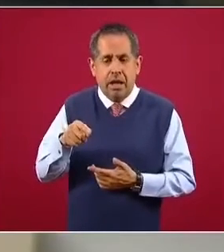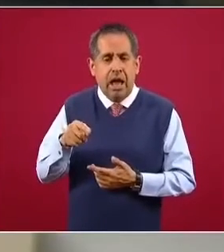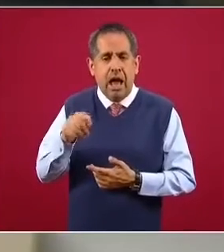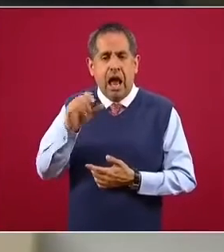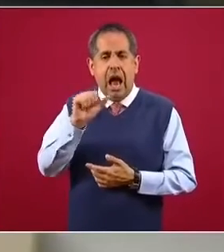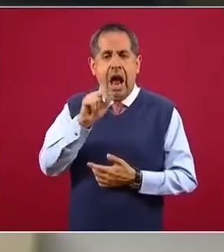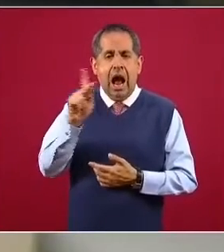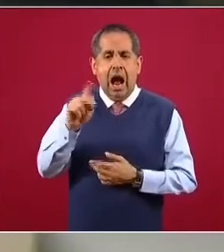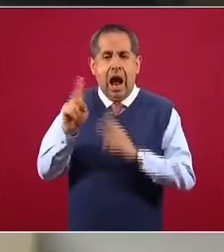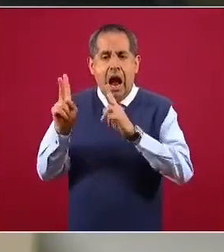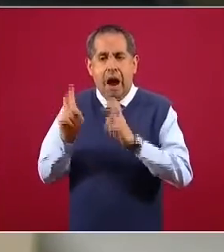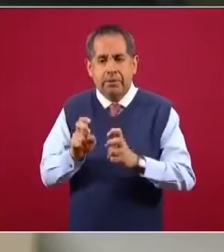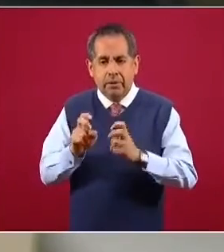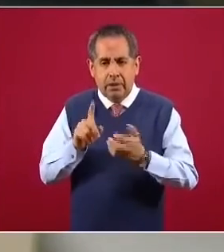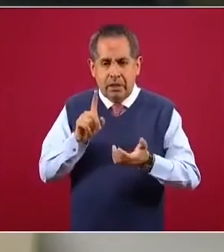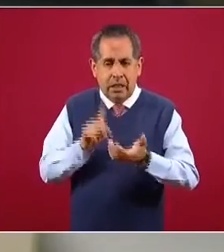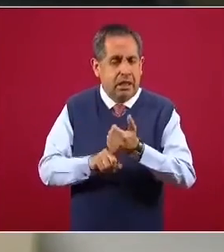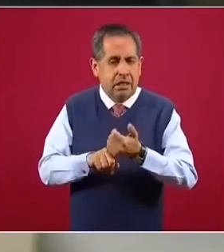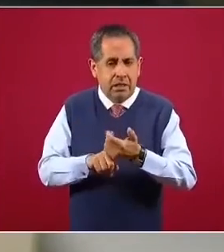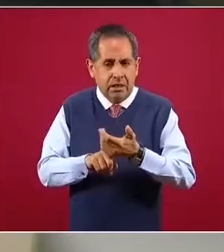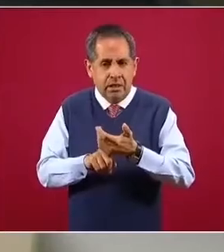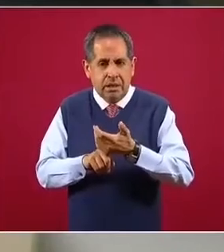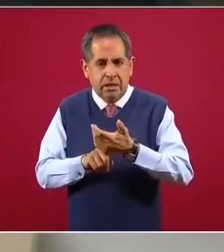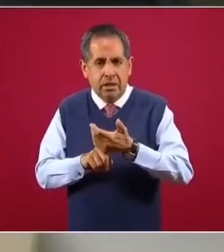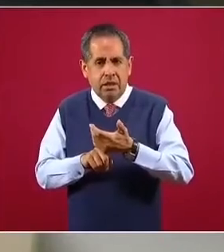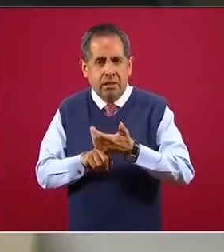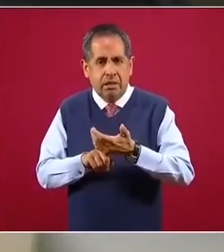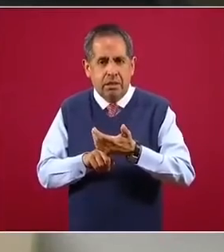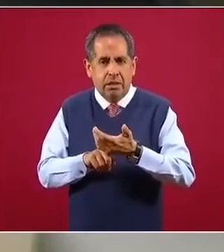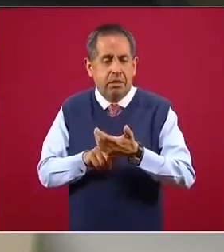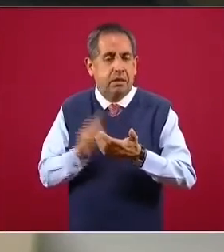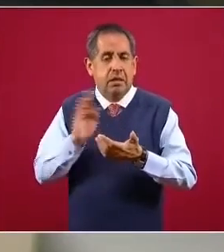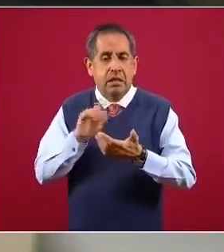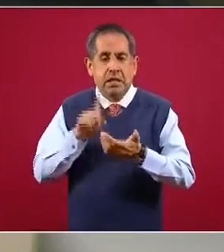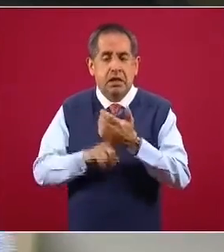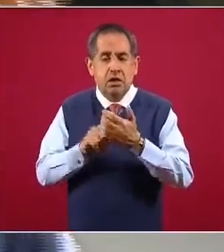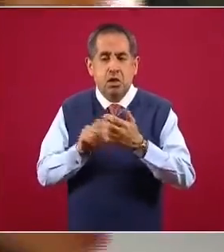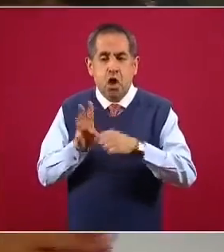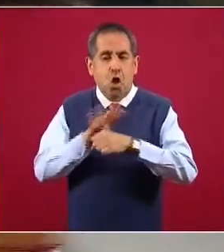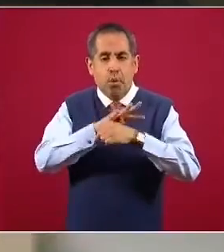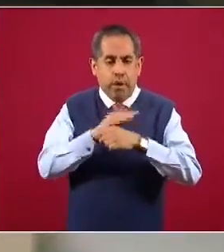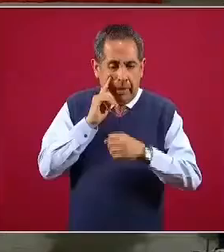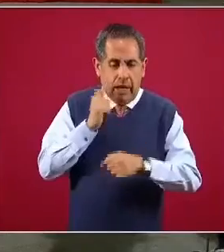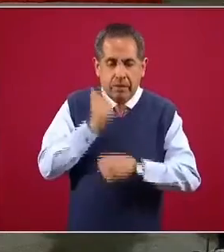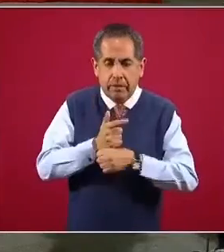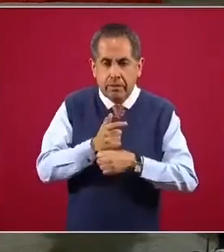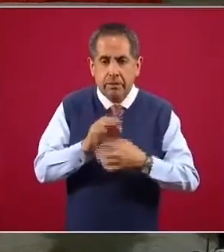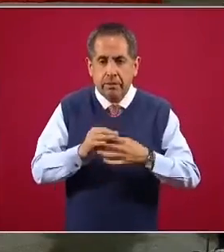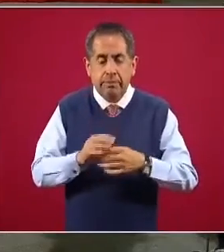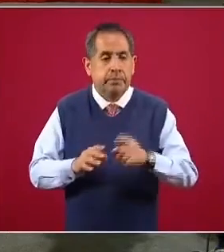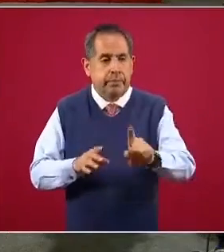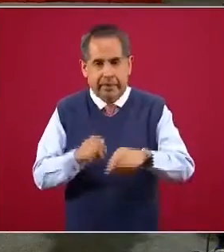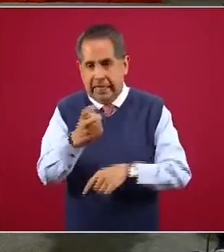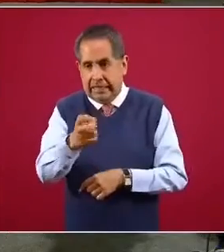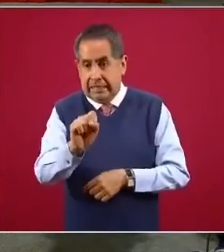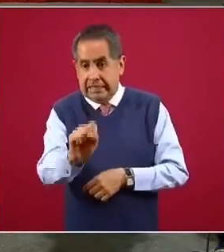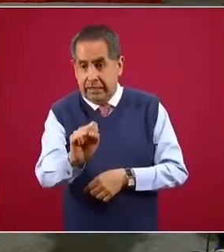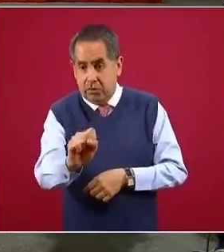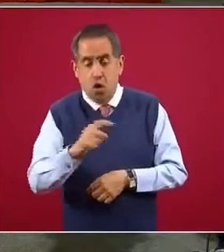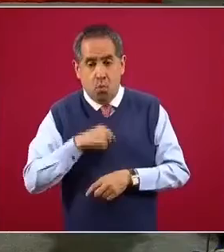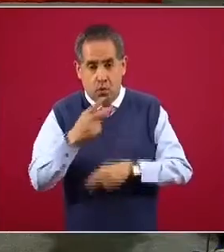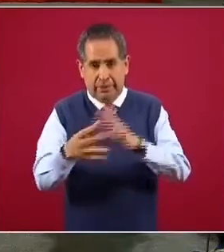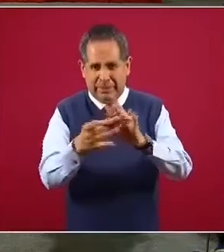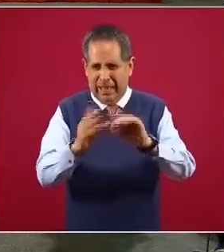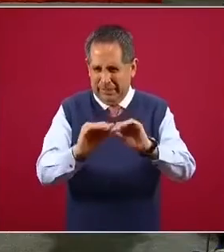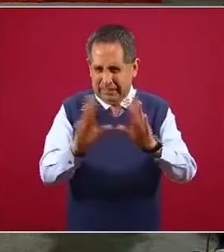detectar, ubicar a las personas que tienen, en este caso, o que pueden ser portadores de coronavirus. Gracias. Esa dejémosla para el sábado, para explicársela